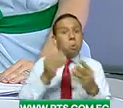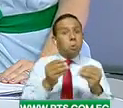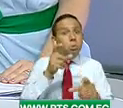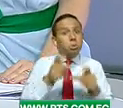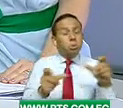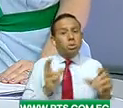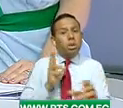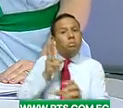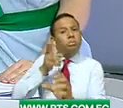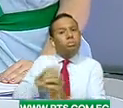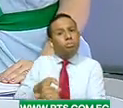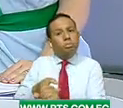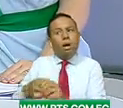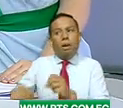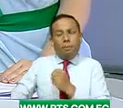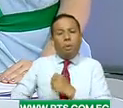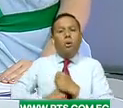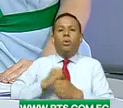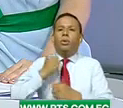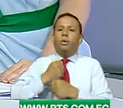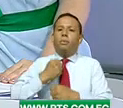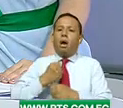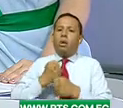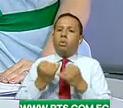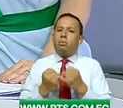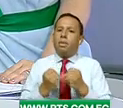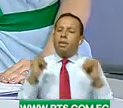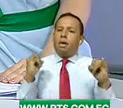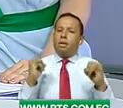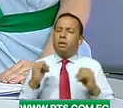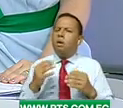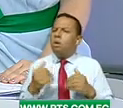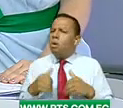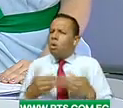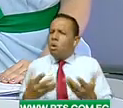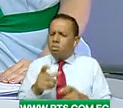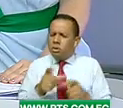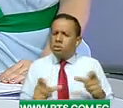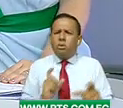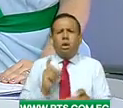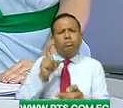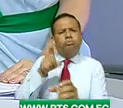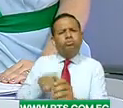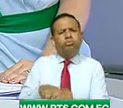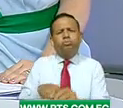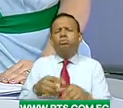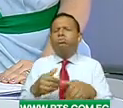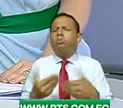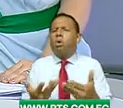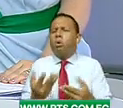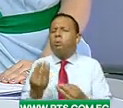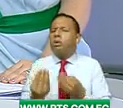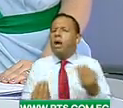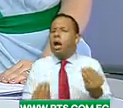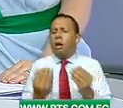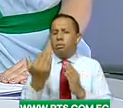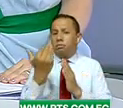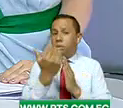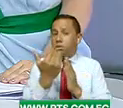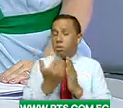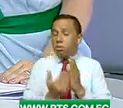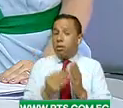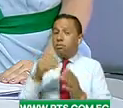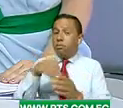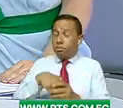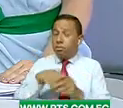su tiempo. En la siguiente nota les contamos cómo puede inscribirse para que sea parte de esa lista de representantes y